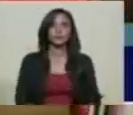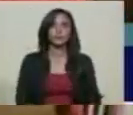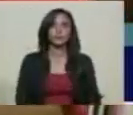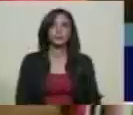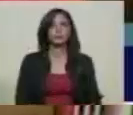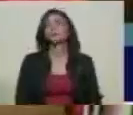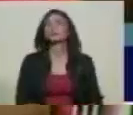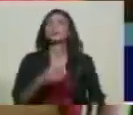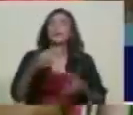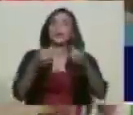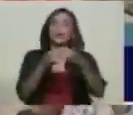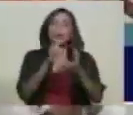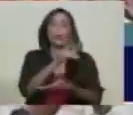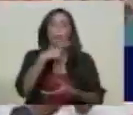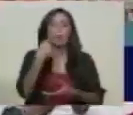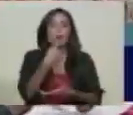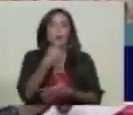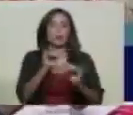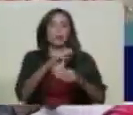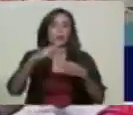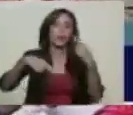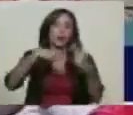Consejo Político de la Revolución,